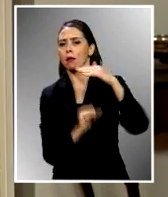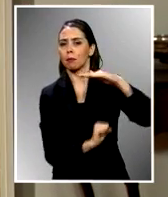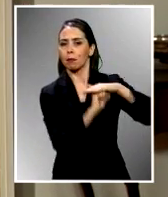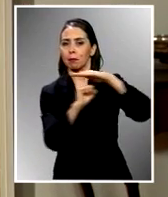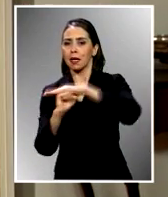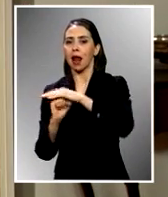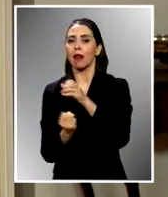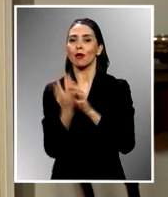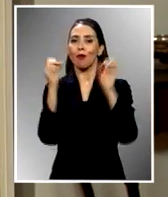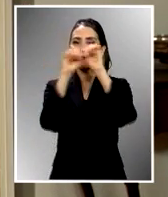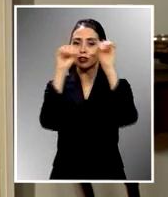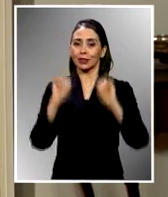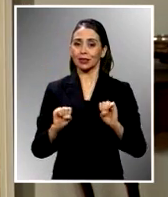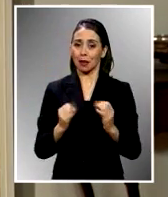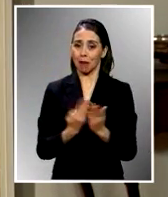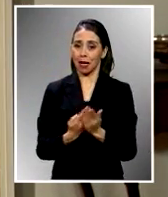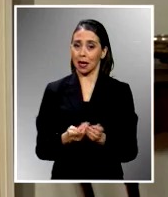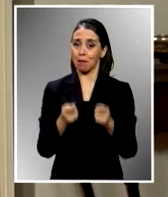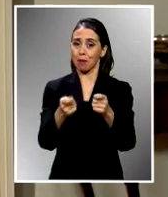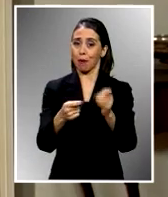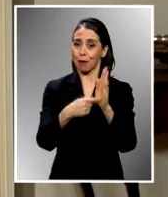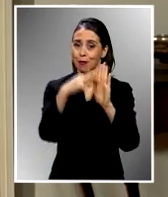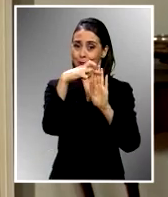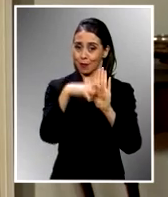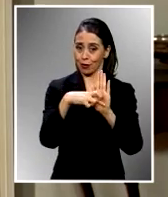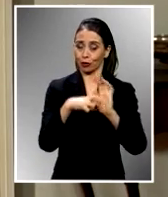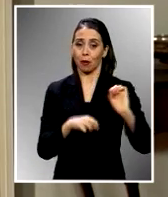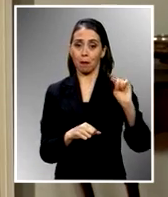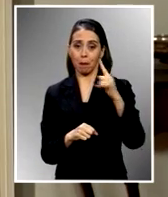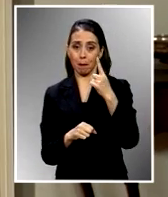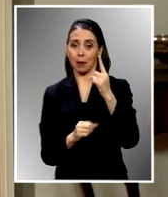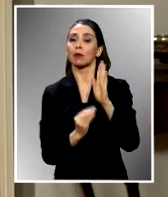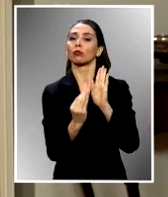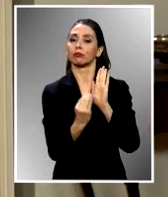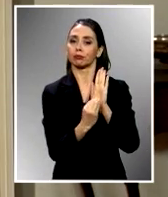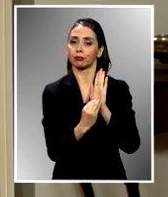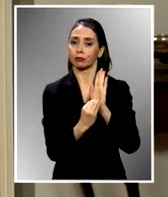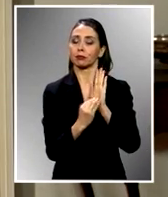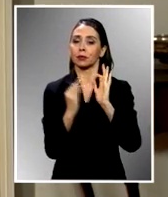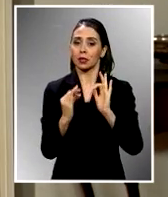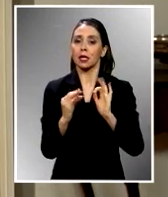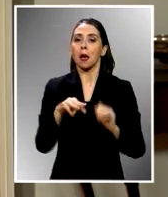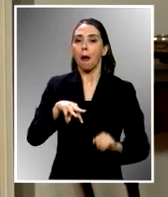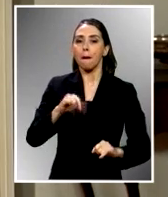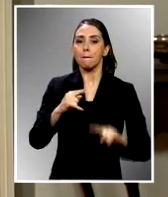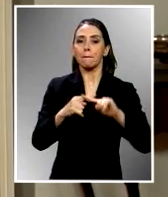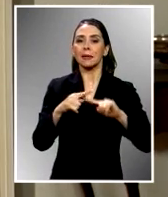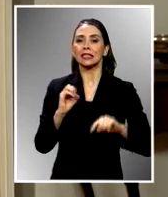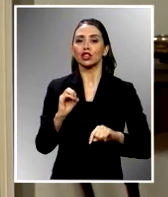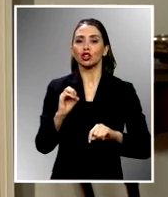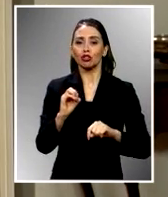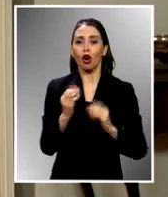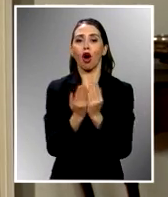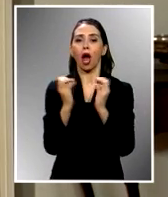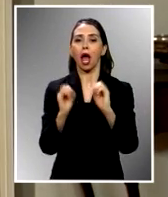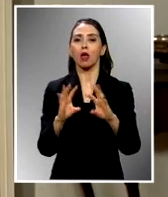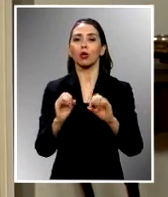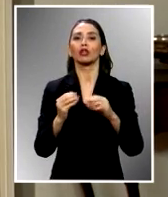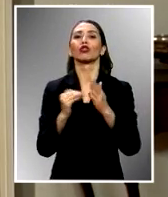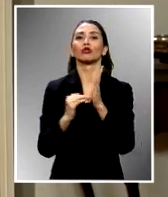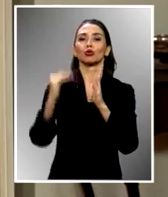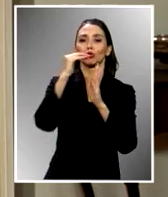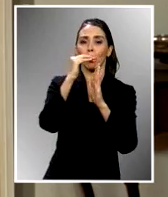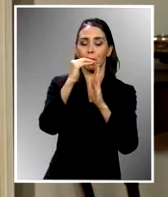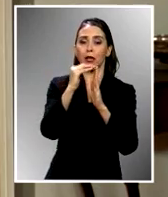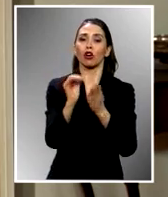nuevo sistema que estamos proponiendo en primer lugar se consagra y refuerza el carácter mixto de nuestra educación superior donde conviven